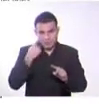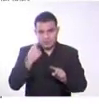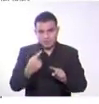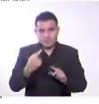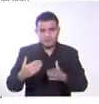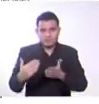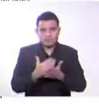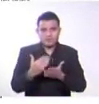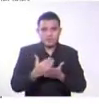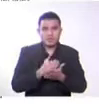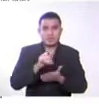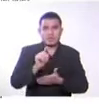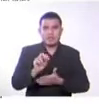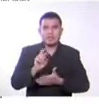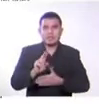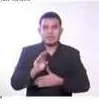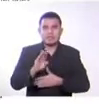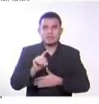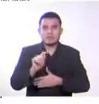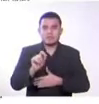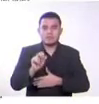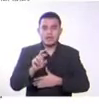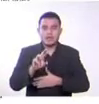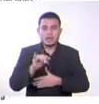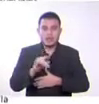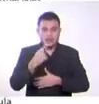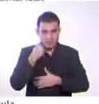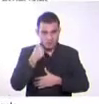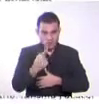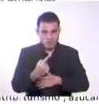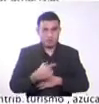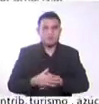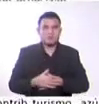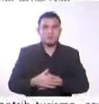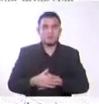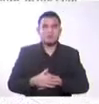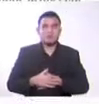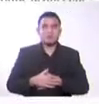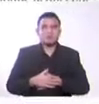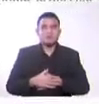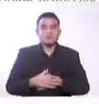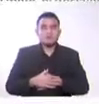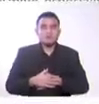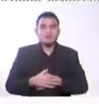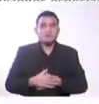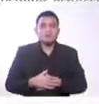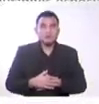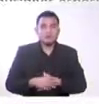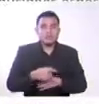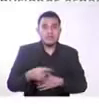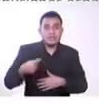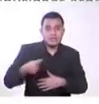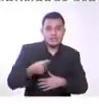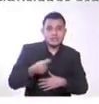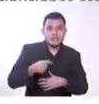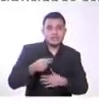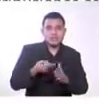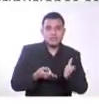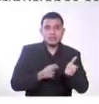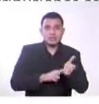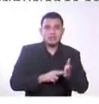recaudación tributaria. Y tenemos que el impuesto al valor agregado tiene una proporción de